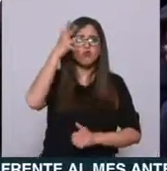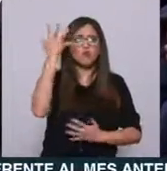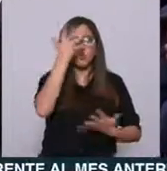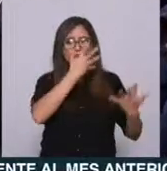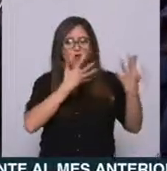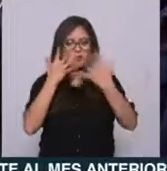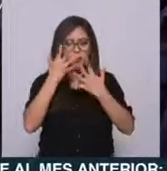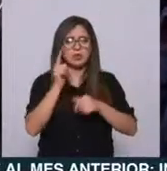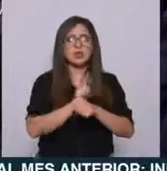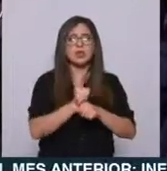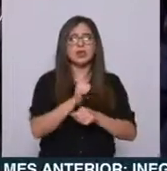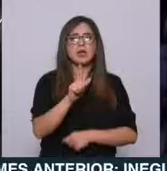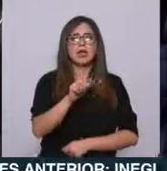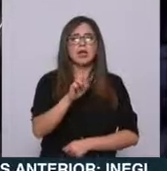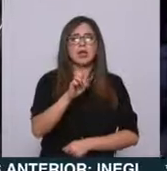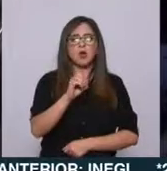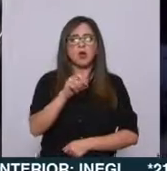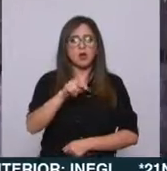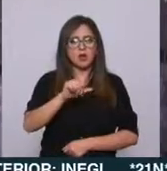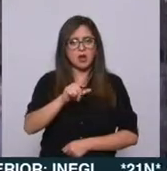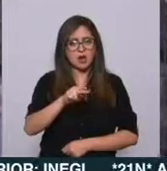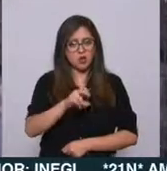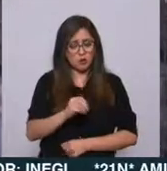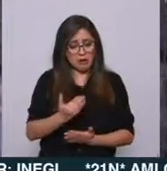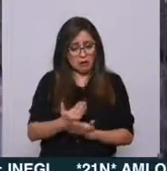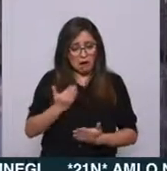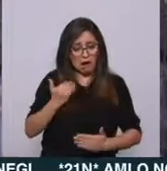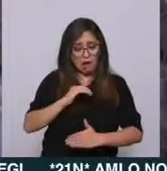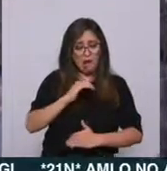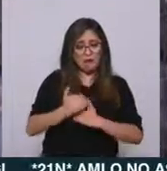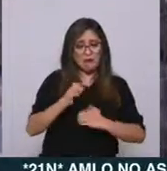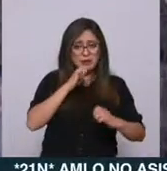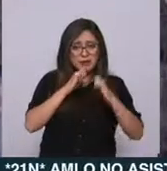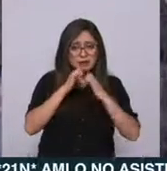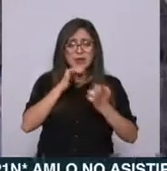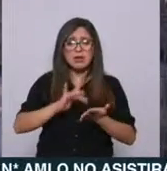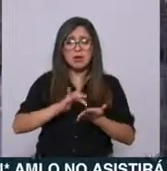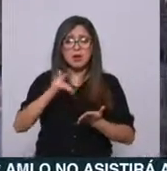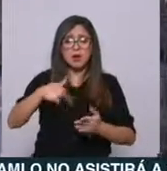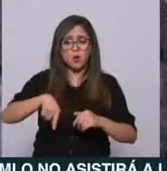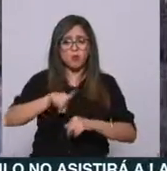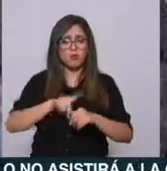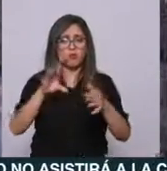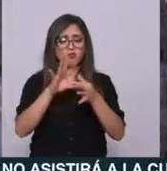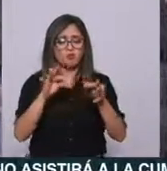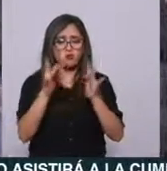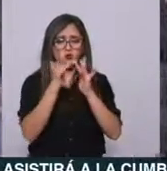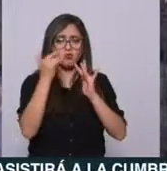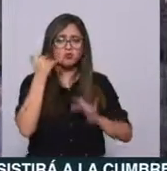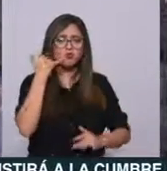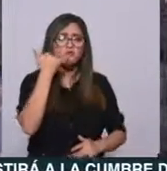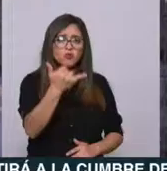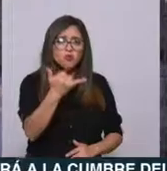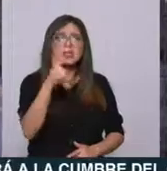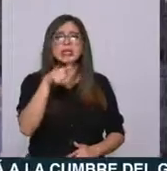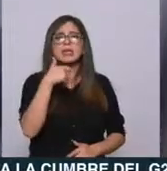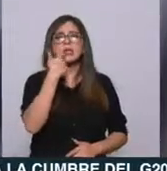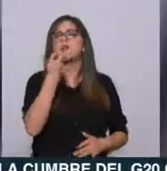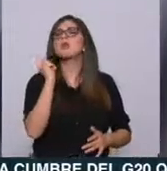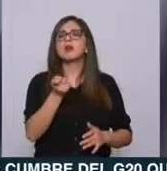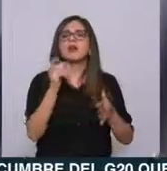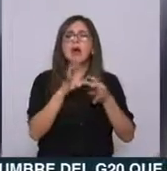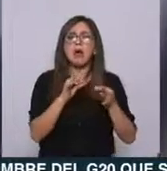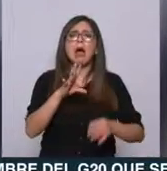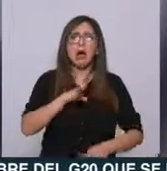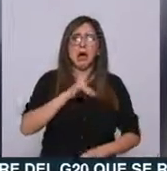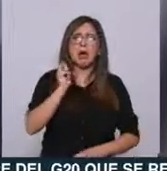Licenciado Leonardo García Camarena, pues antes de despedirme y de agradecerle que nos haya acompañado esta noche por la vía telefónica, sí déjeme aclararle que hay